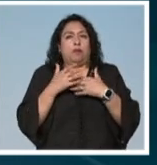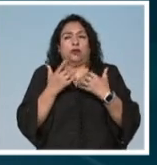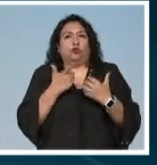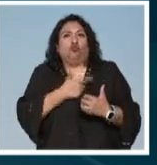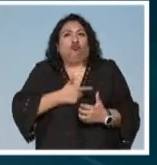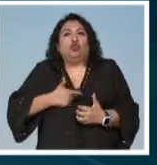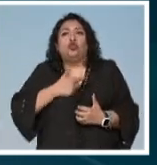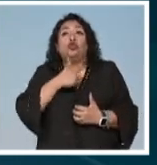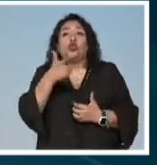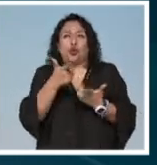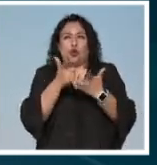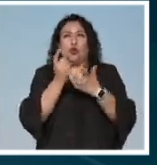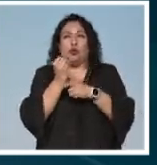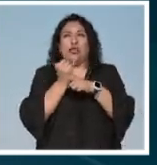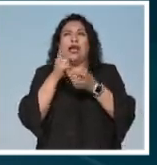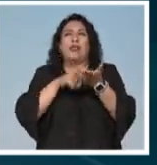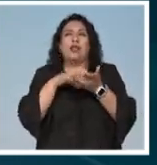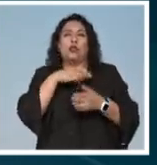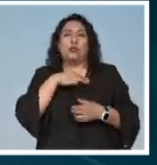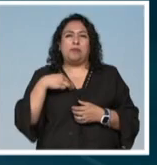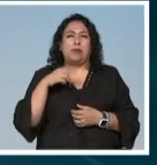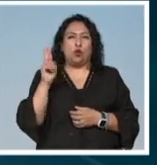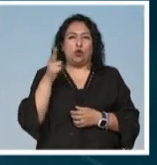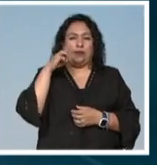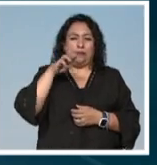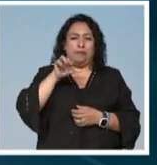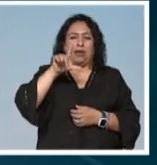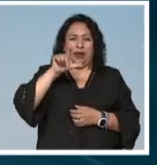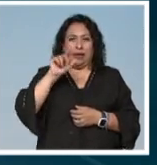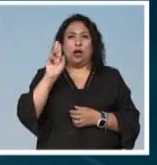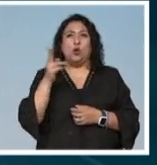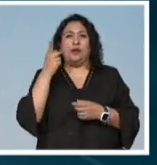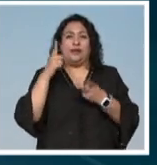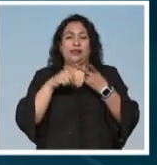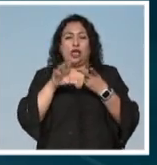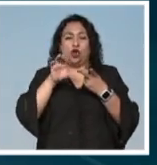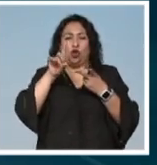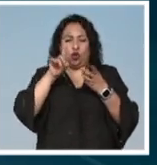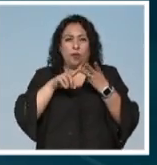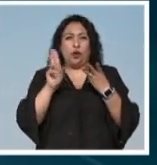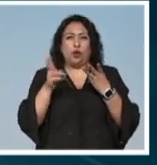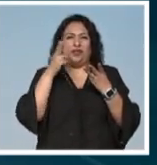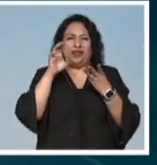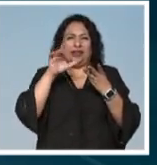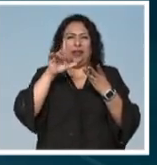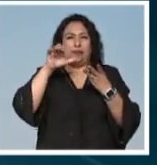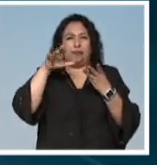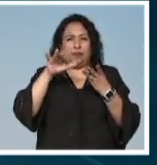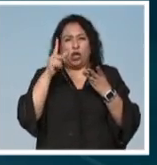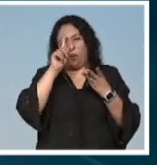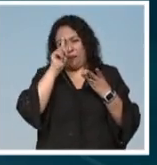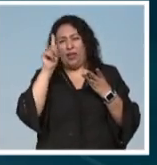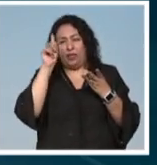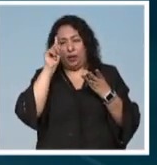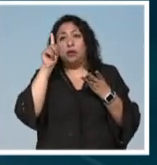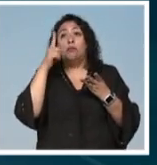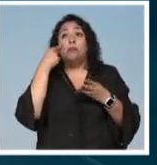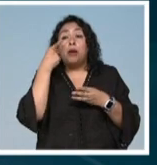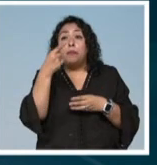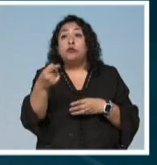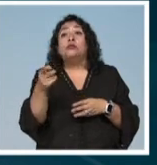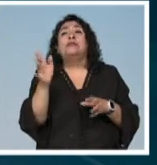grupo de investigación formado por miembros de la Universidad de Málaga, la Universidad de Córdoba y la Universidad de Camilo José Cela, en Madrid, encontraron